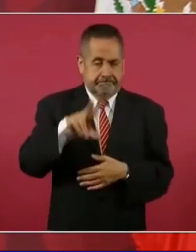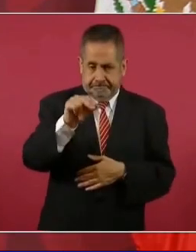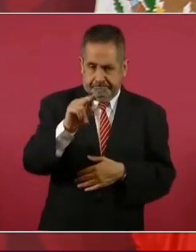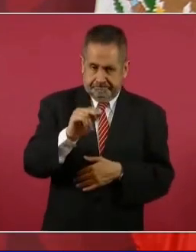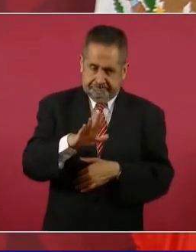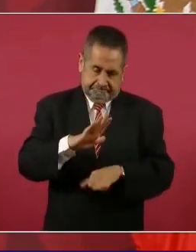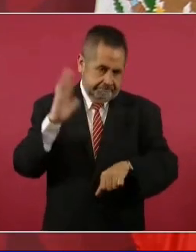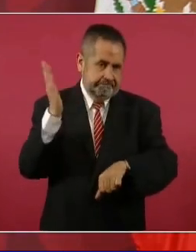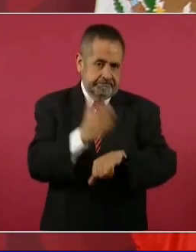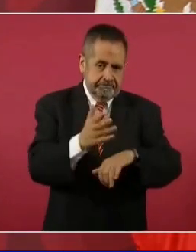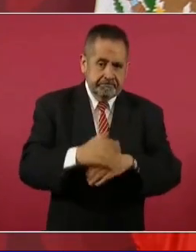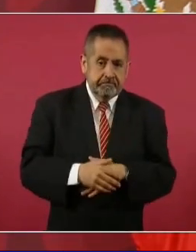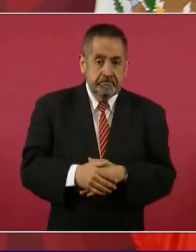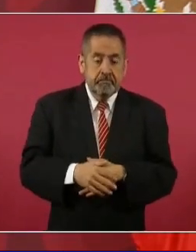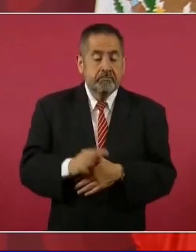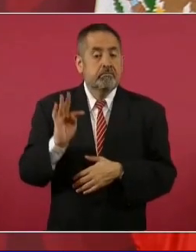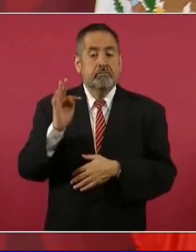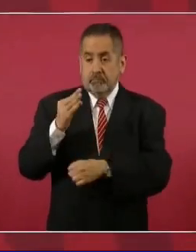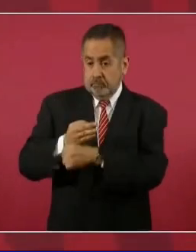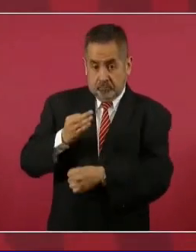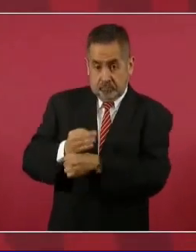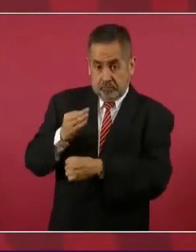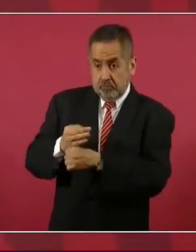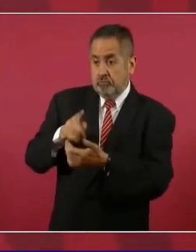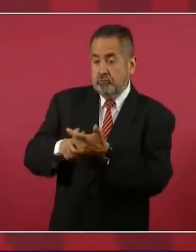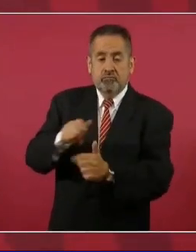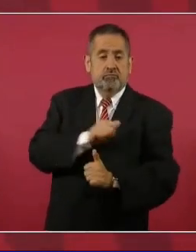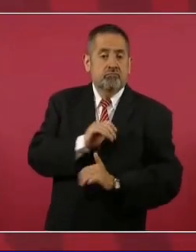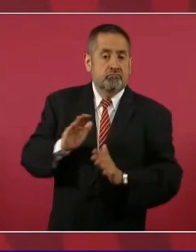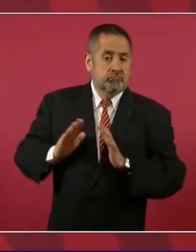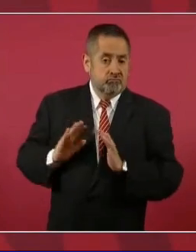Y el ejército está actuando bien,